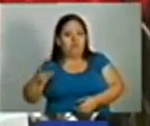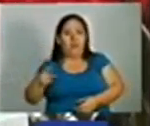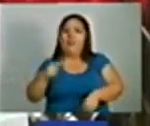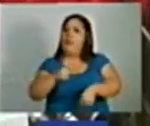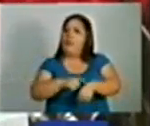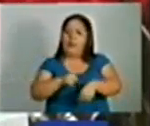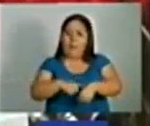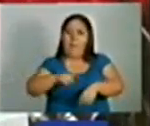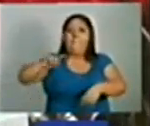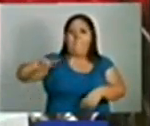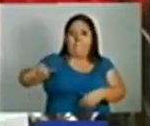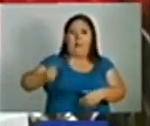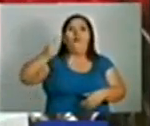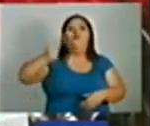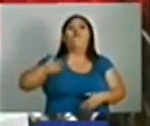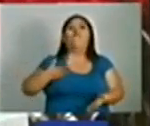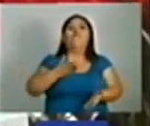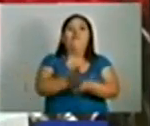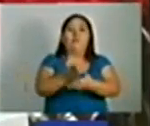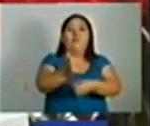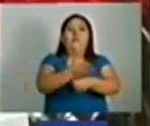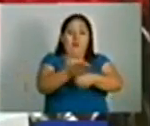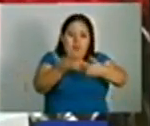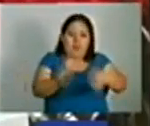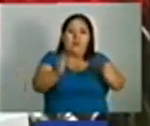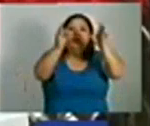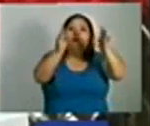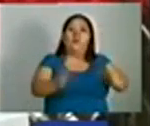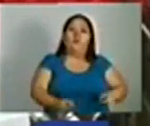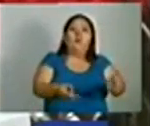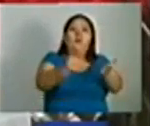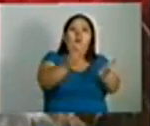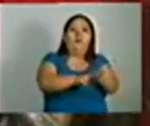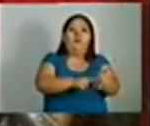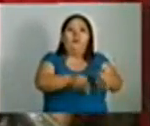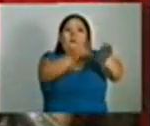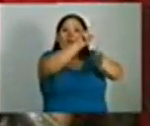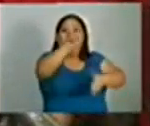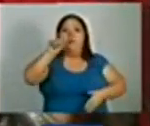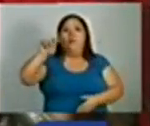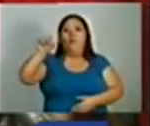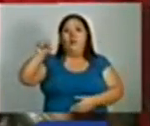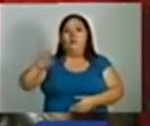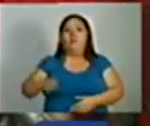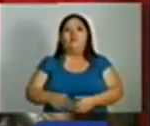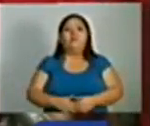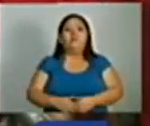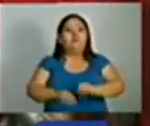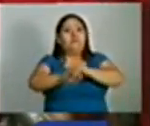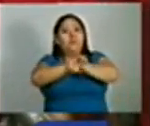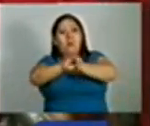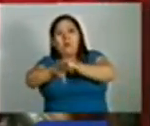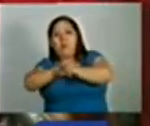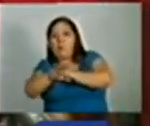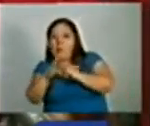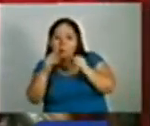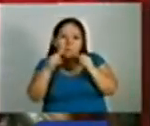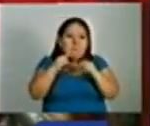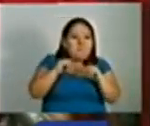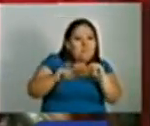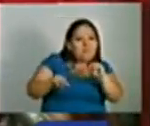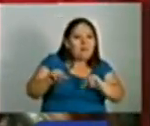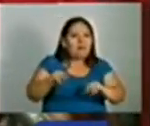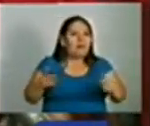tiempo. Somos la primera fórmula inscrita ante el Tribunal Supremo Electoral. Las campañas oscuras,